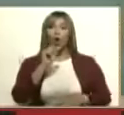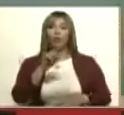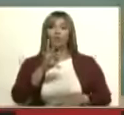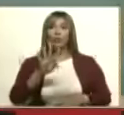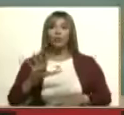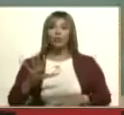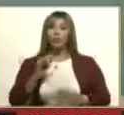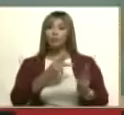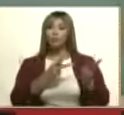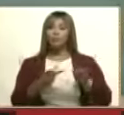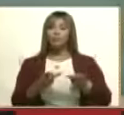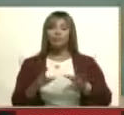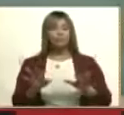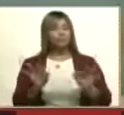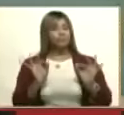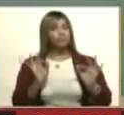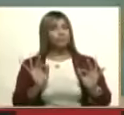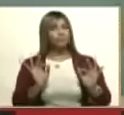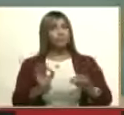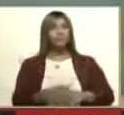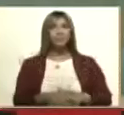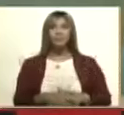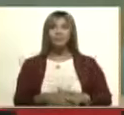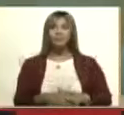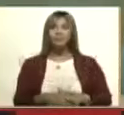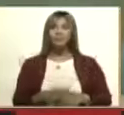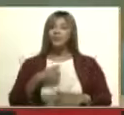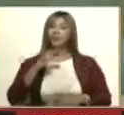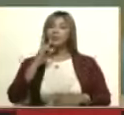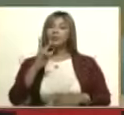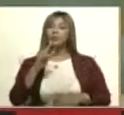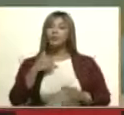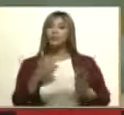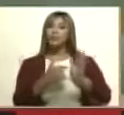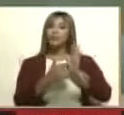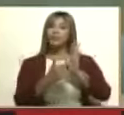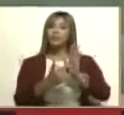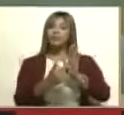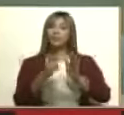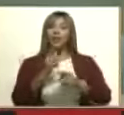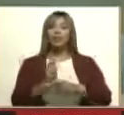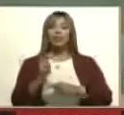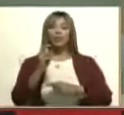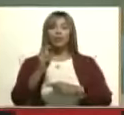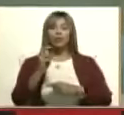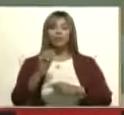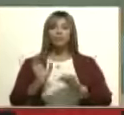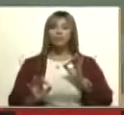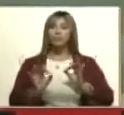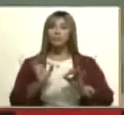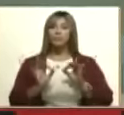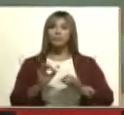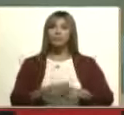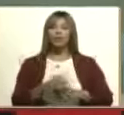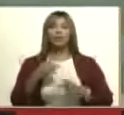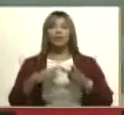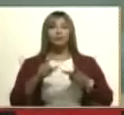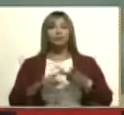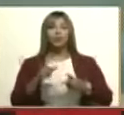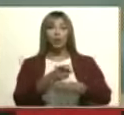11:45, tenemos un invitado súper especial. Ya hemos visto el pronunciamiento del Tribunal Supremo de Justicia, del